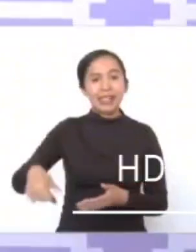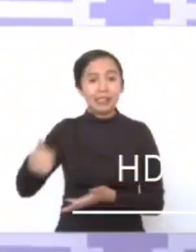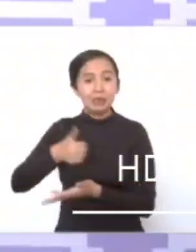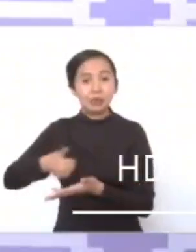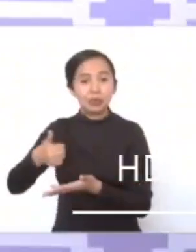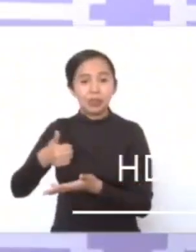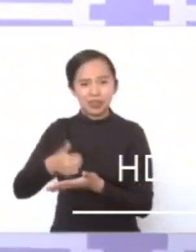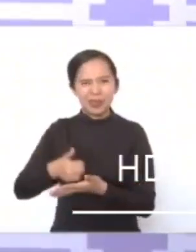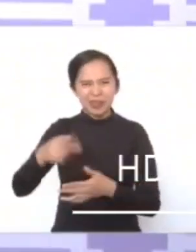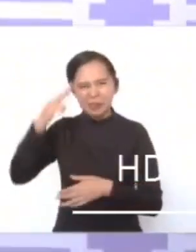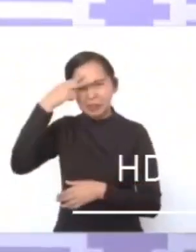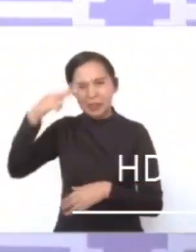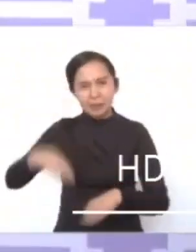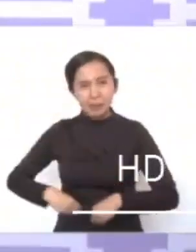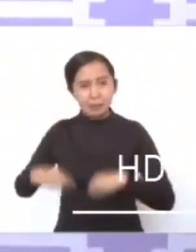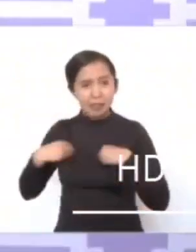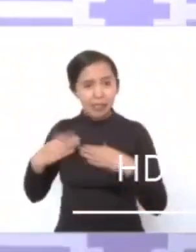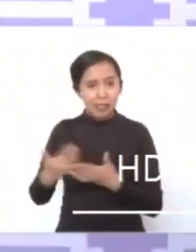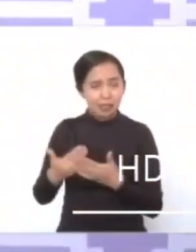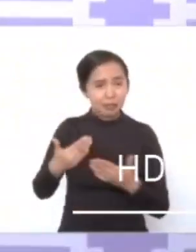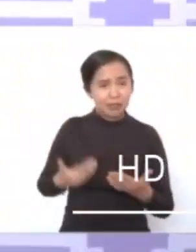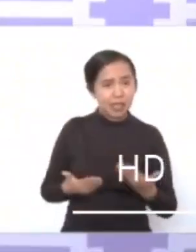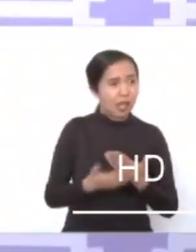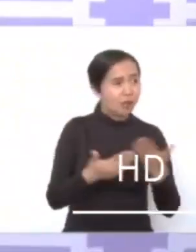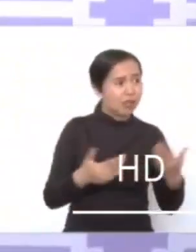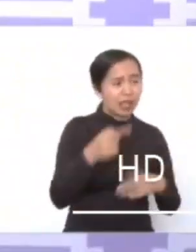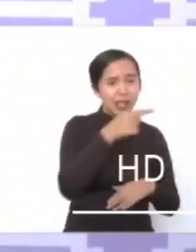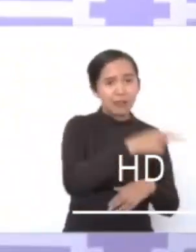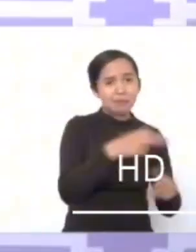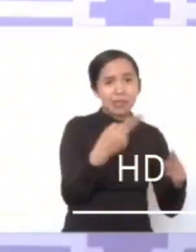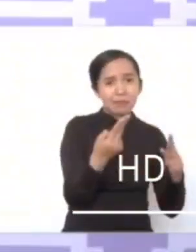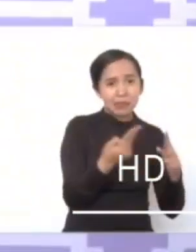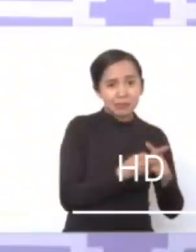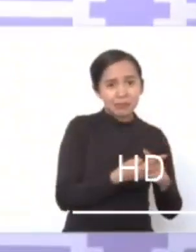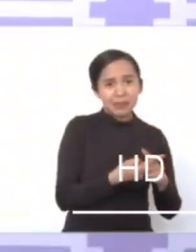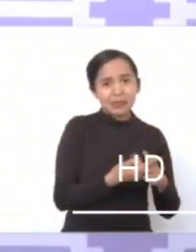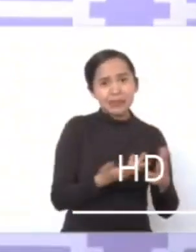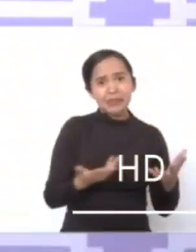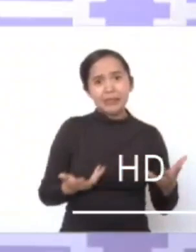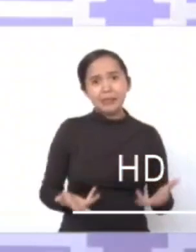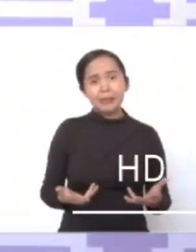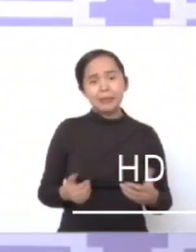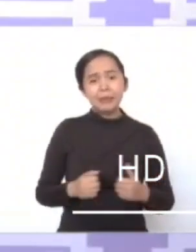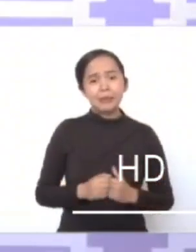México que fue víctima de un feminicidio, fue